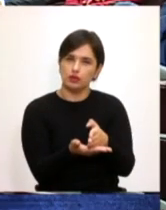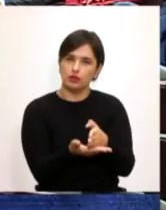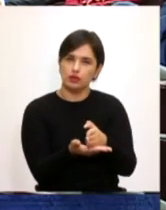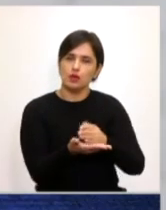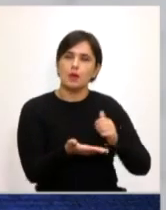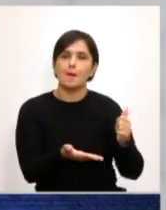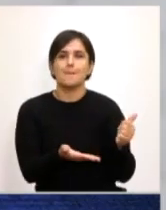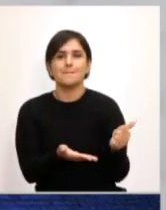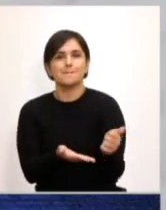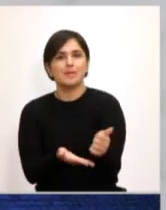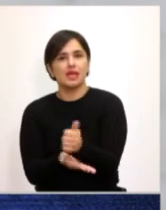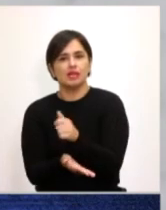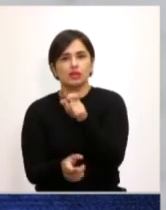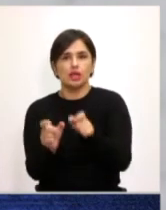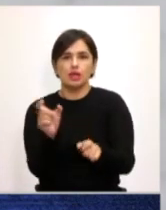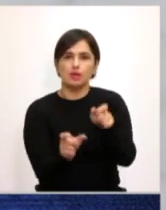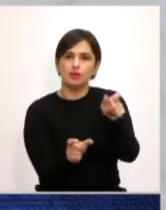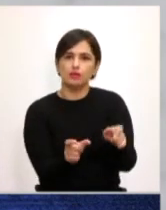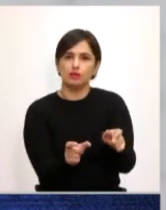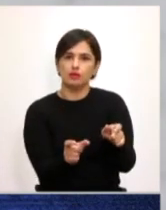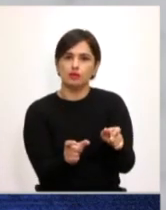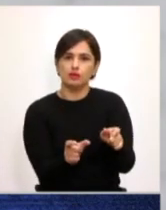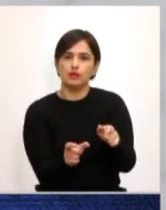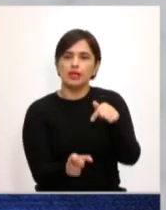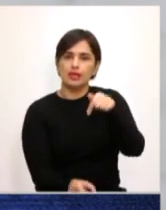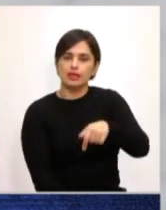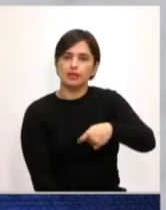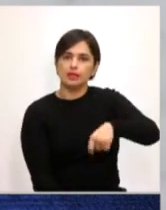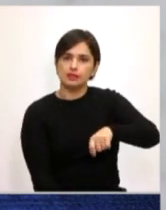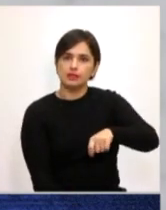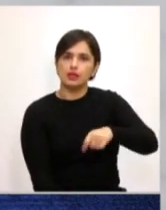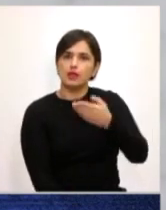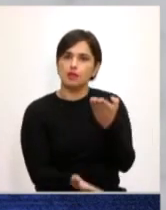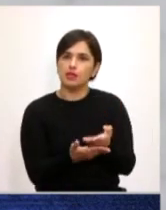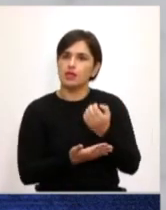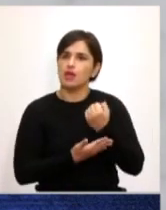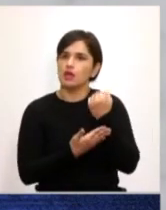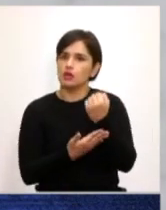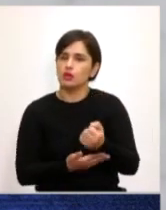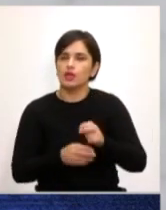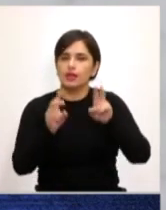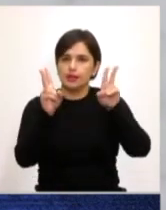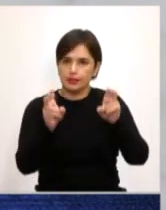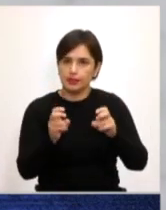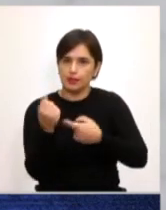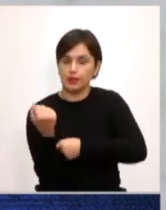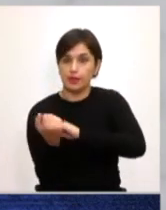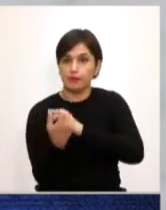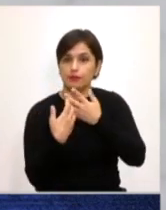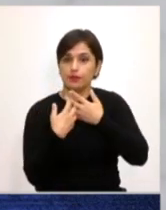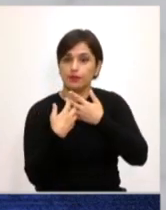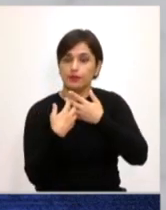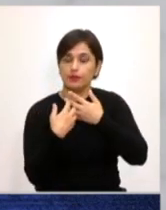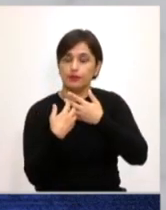todos los electores de nuestro país. Este Senado llama a colaborar en esta tarea de